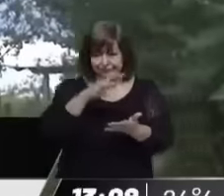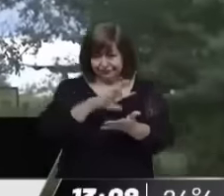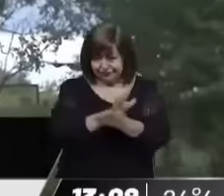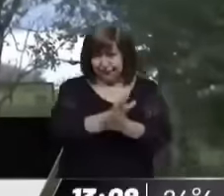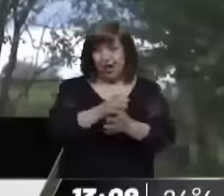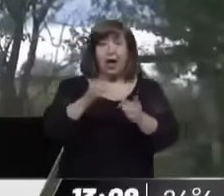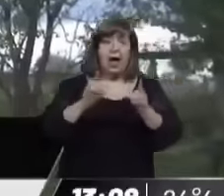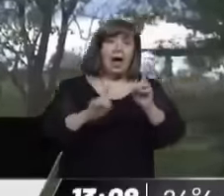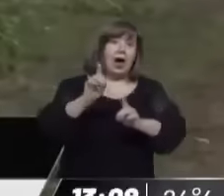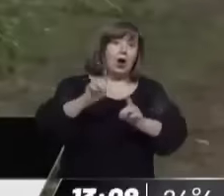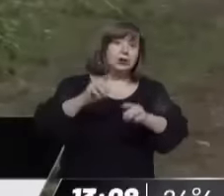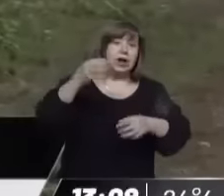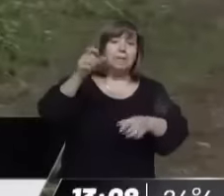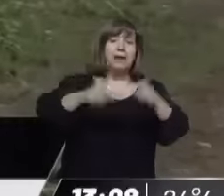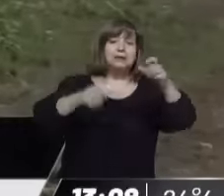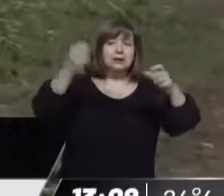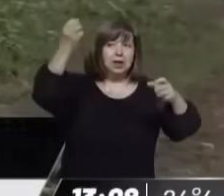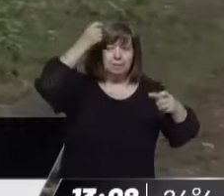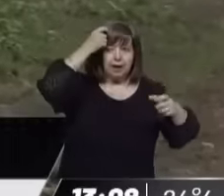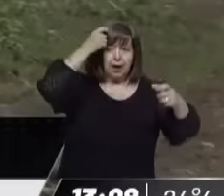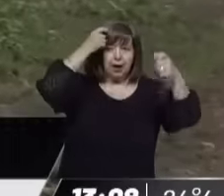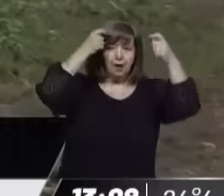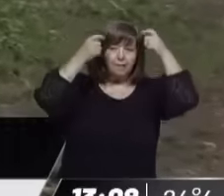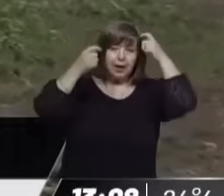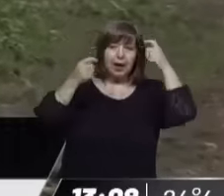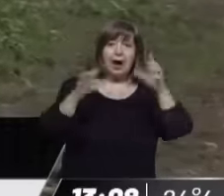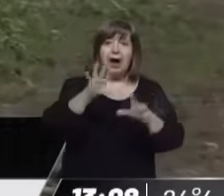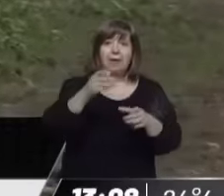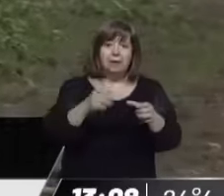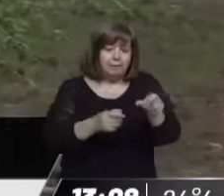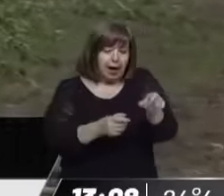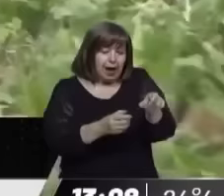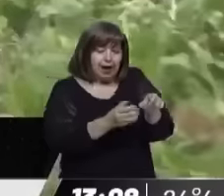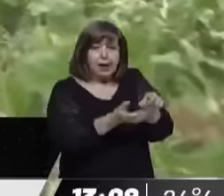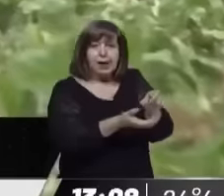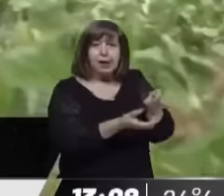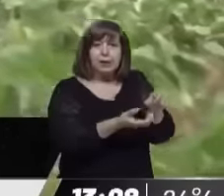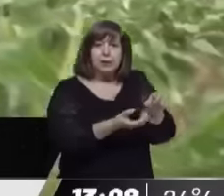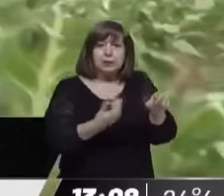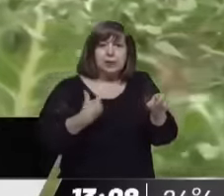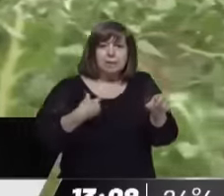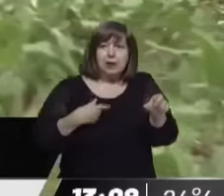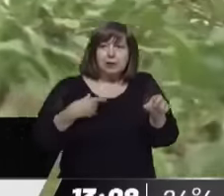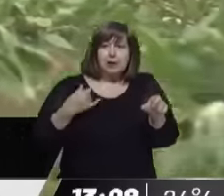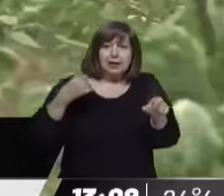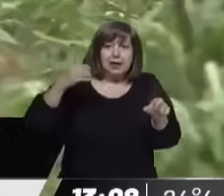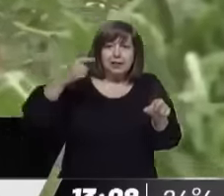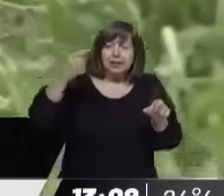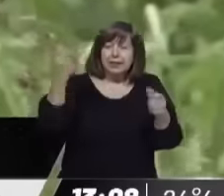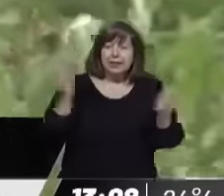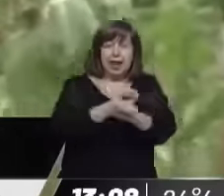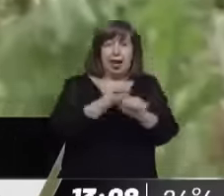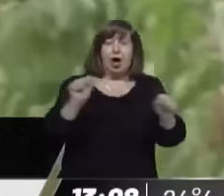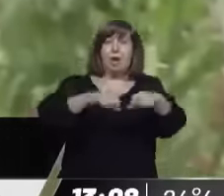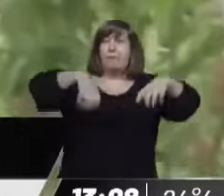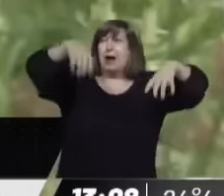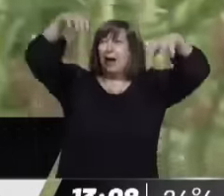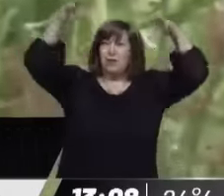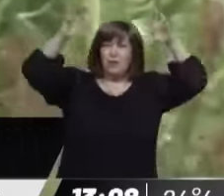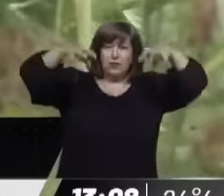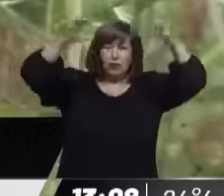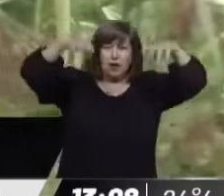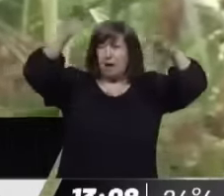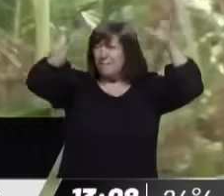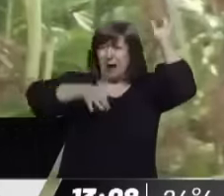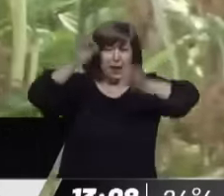impactos del granizo, que en algunos puntos fueron del tamaño de un huevo y no pudieron guarecerse cuando arreciaba la precipitación. Te dejamos un